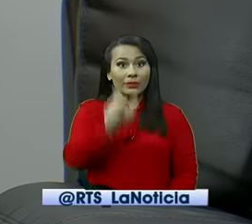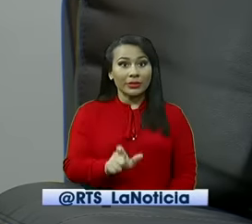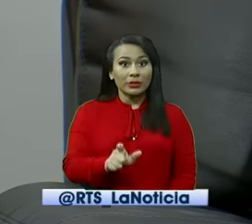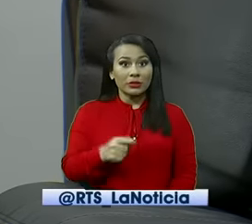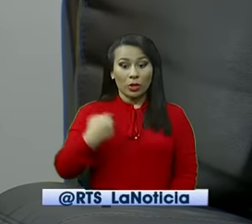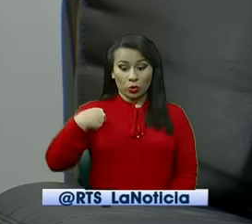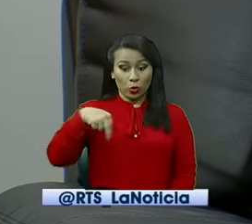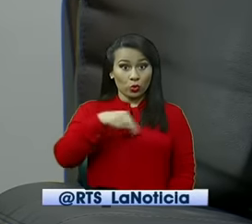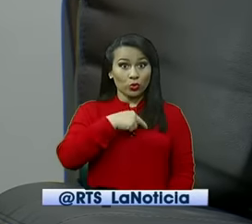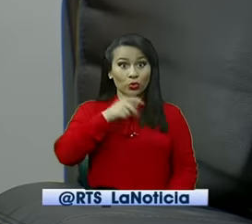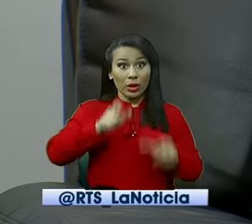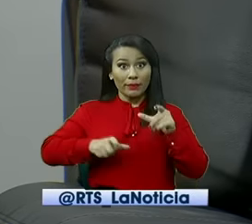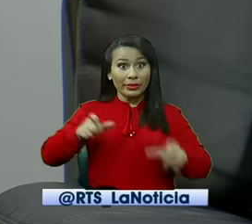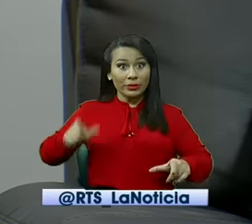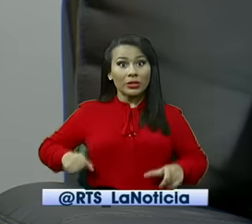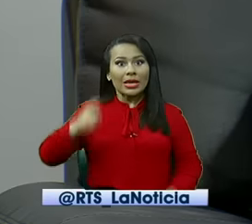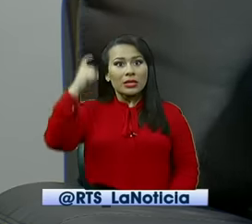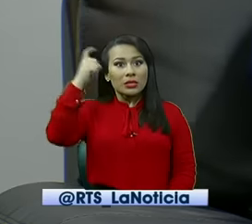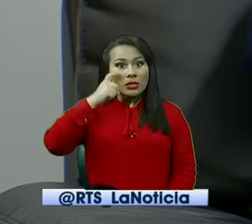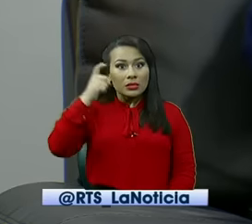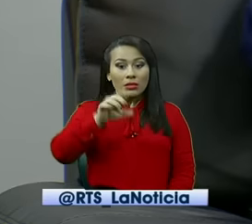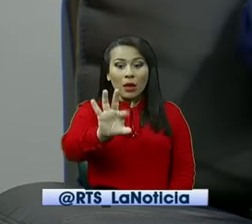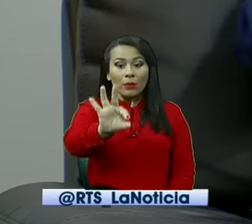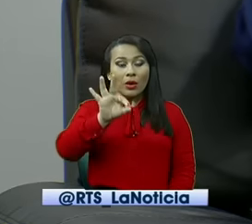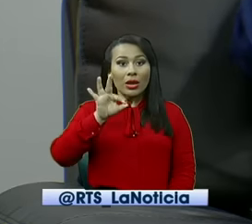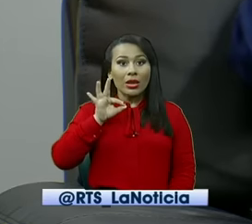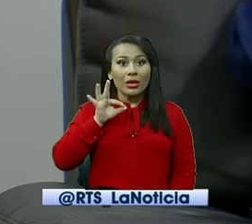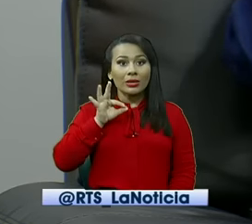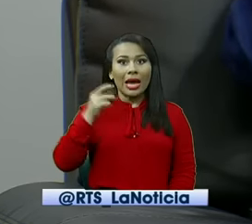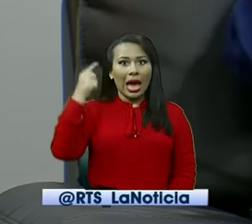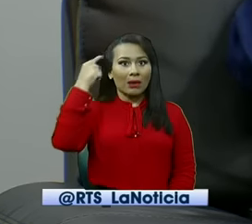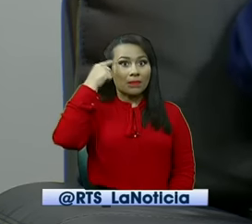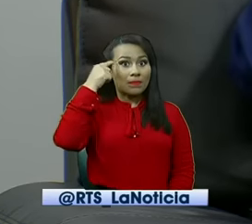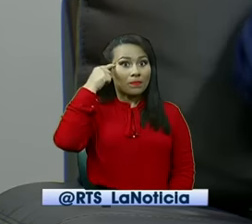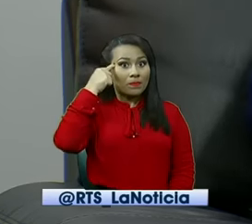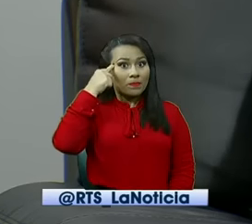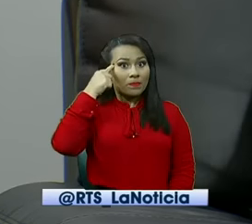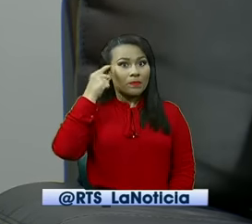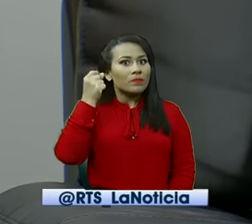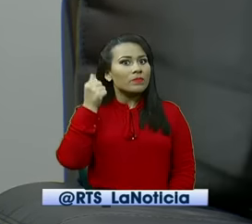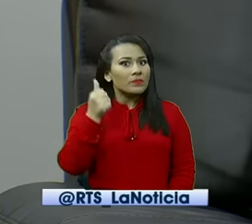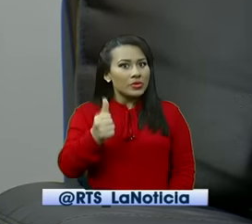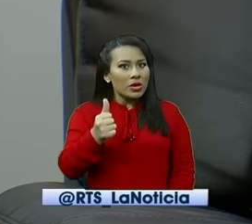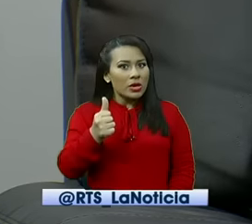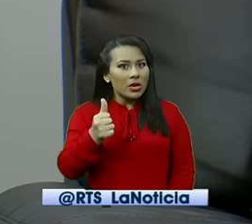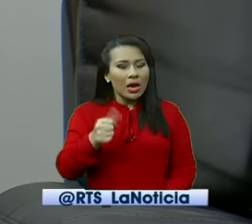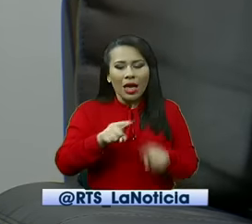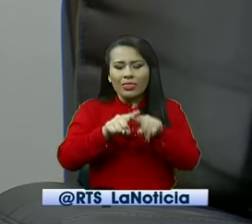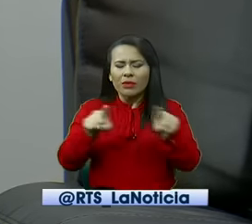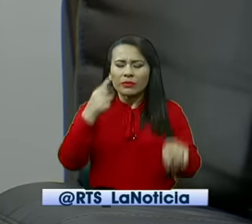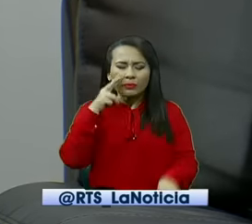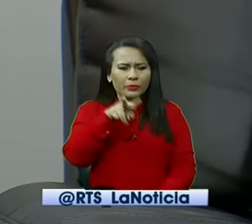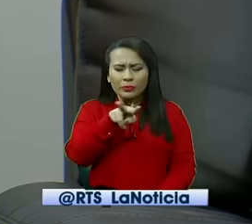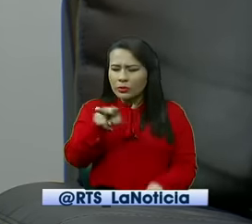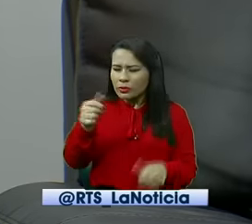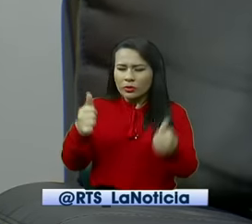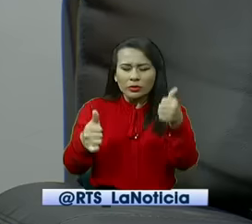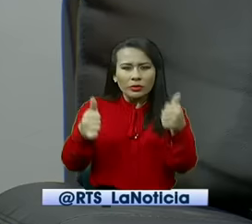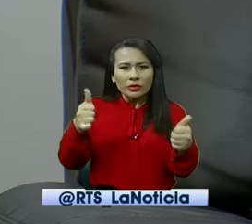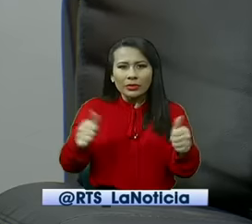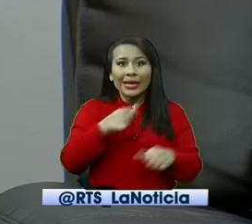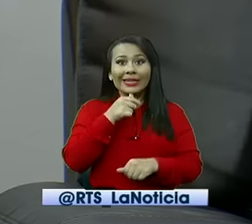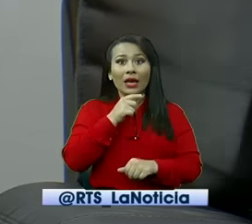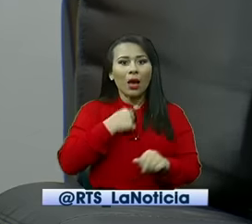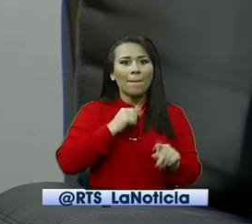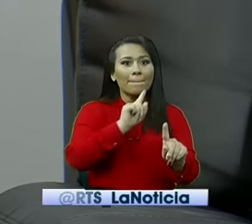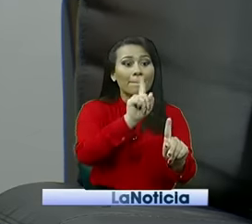los ciudadanos requieren el ejercicio de la racionalidad de diferenciar entre un